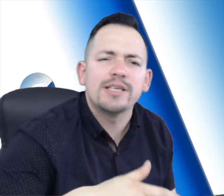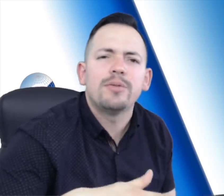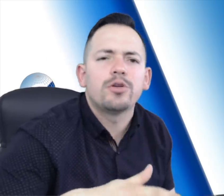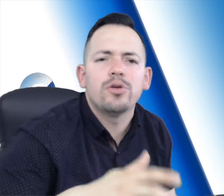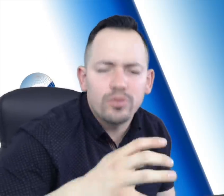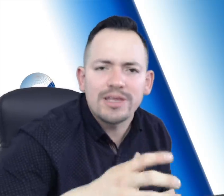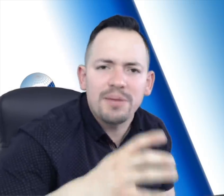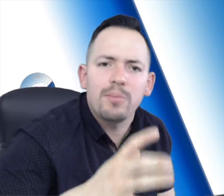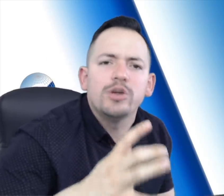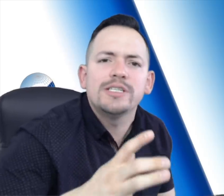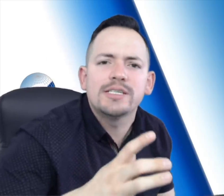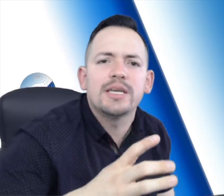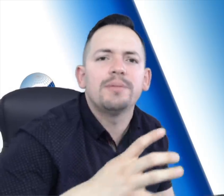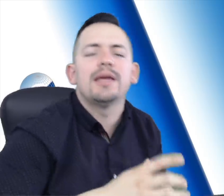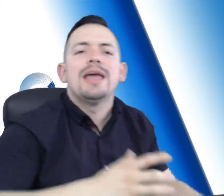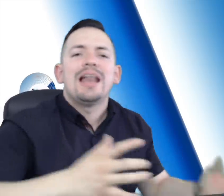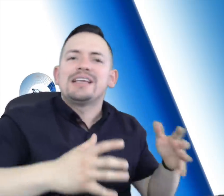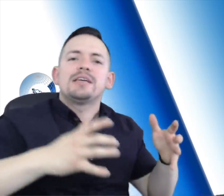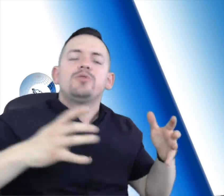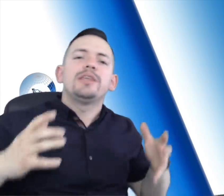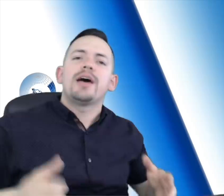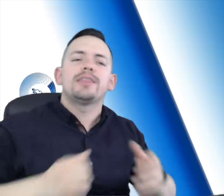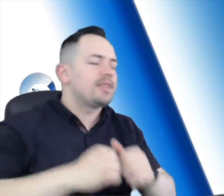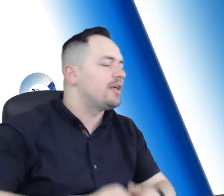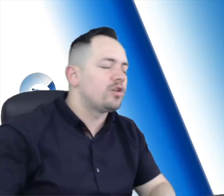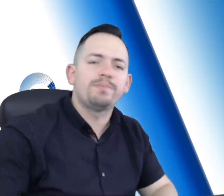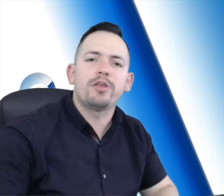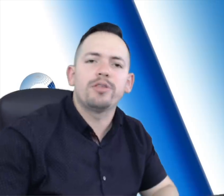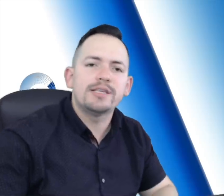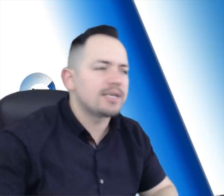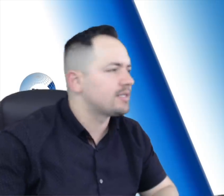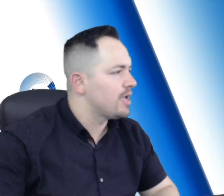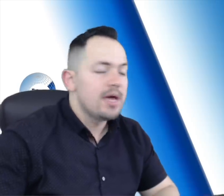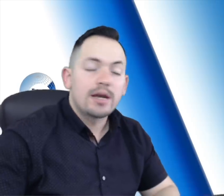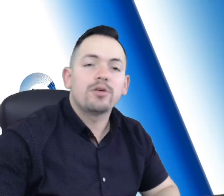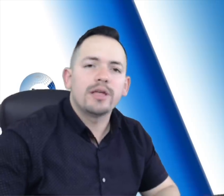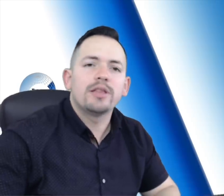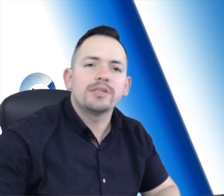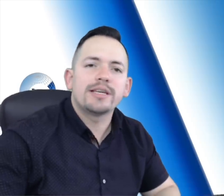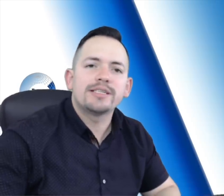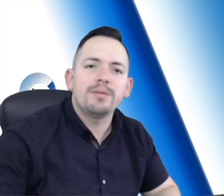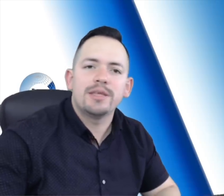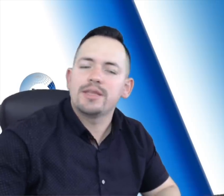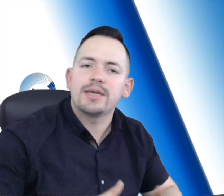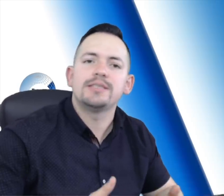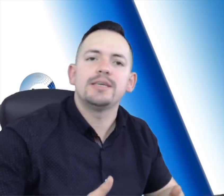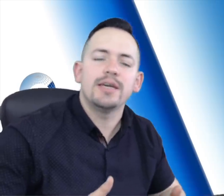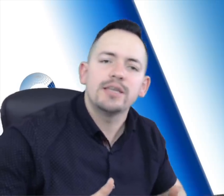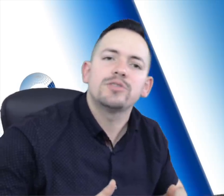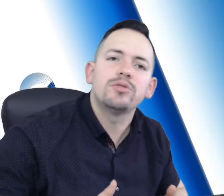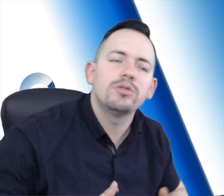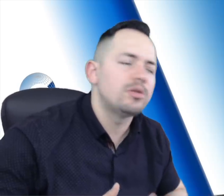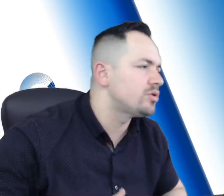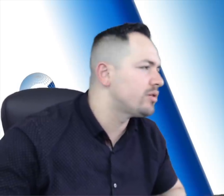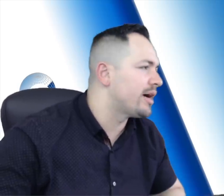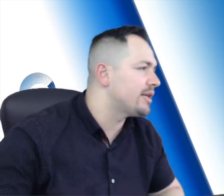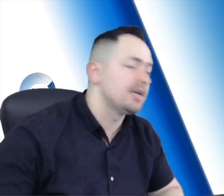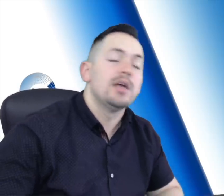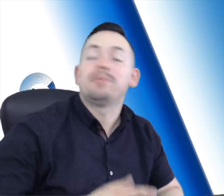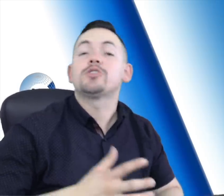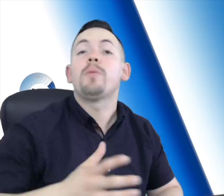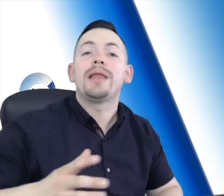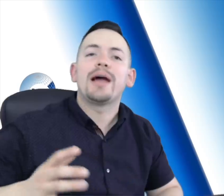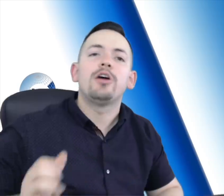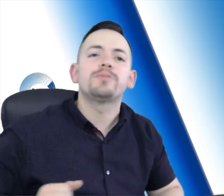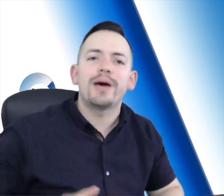en donde se abordó un tema muy sensible, la seguridad de los periodistas, recordando desgraciadamente que sí es uno de los